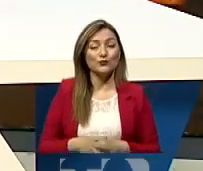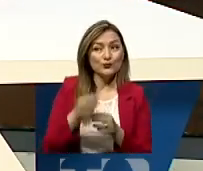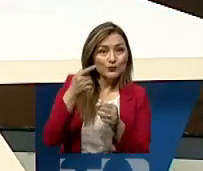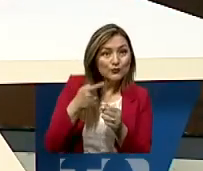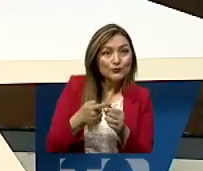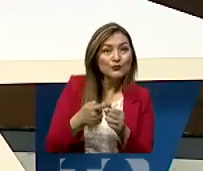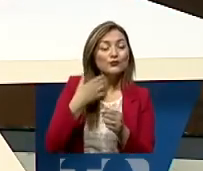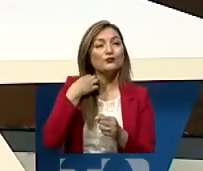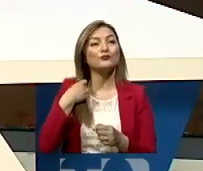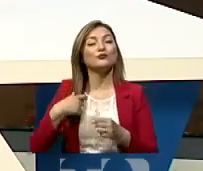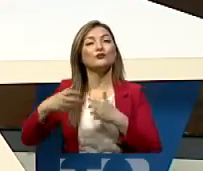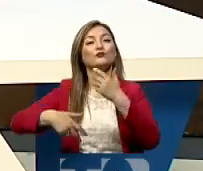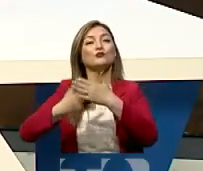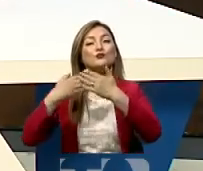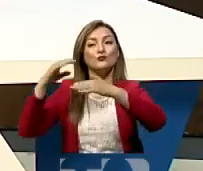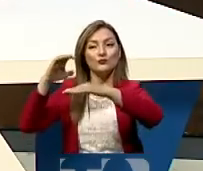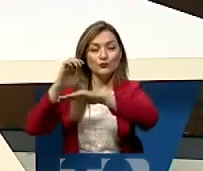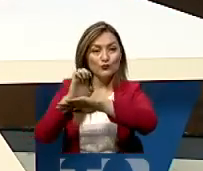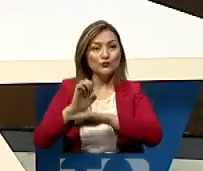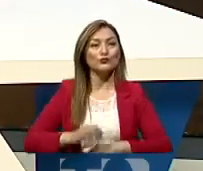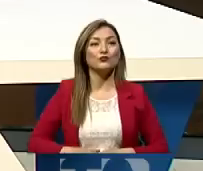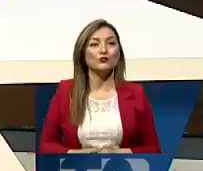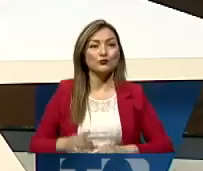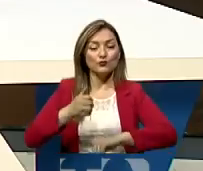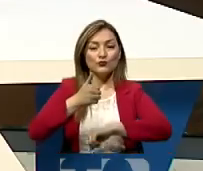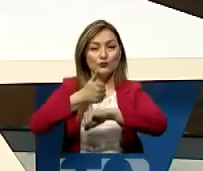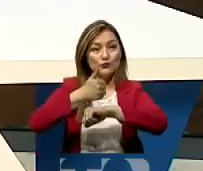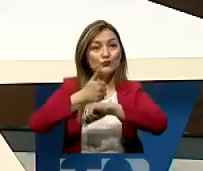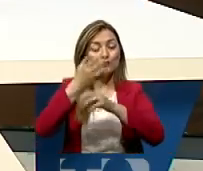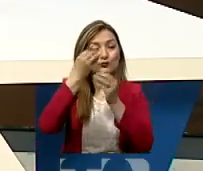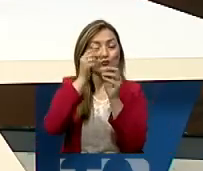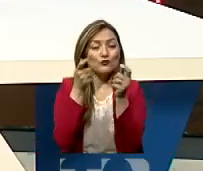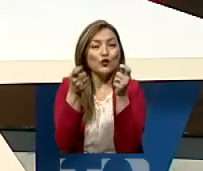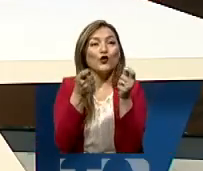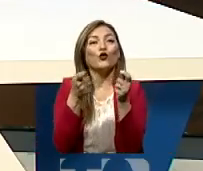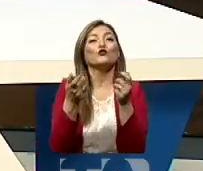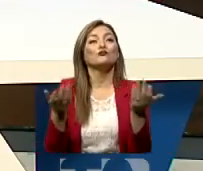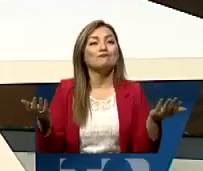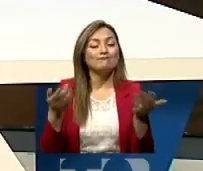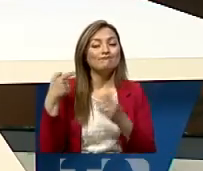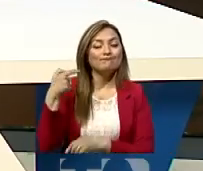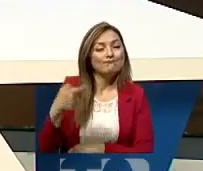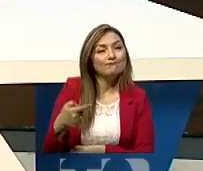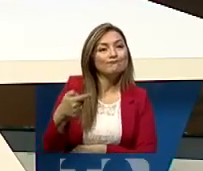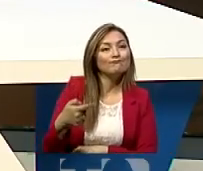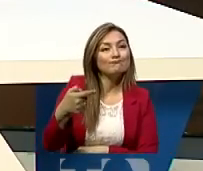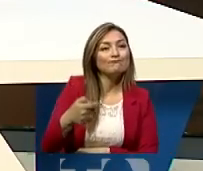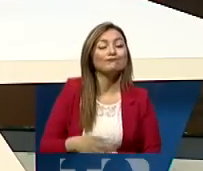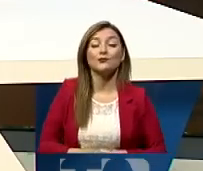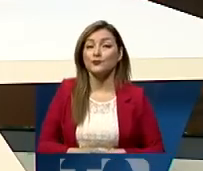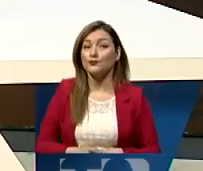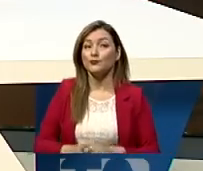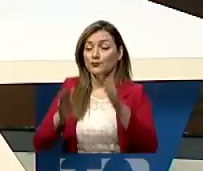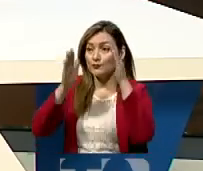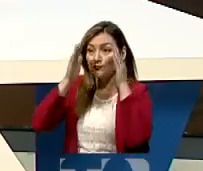capital, sino en el país, y según han dicho las autoridades, estos controles se van a realizar a diario, así que estamos también pendientes